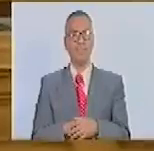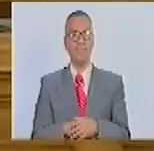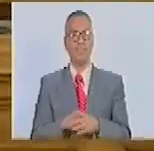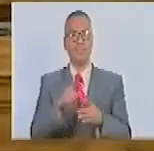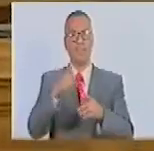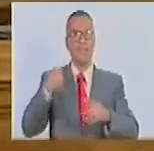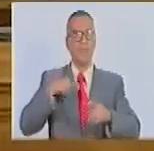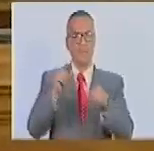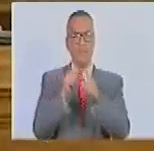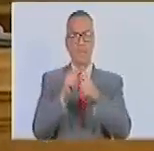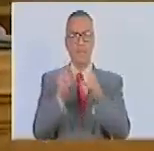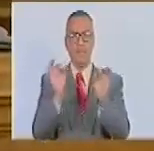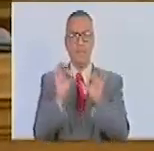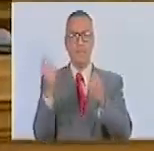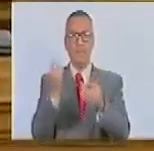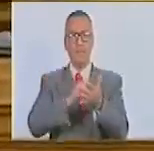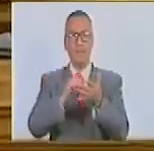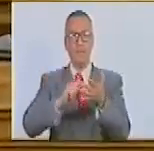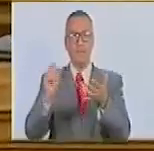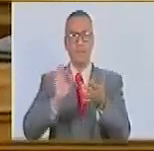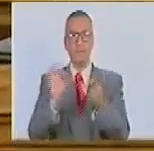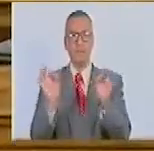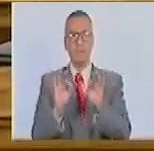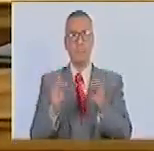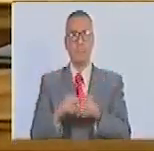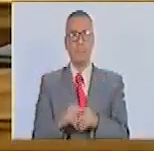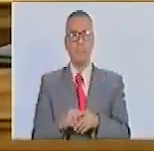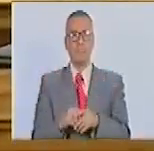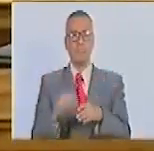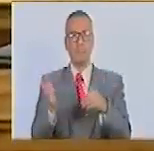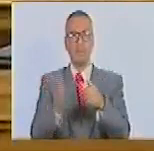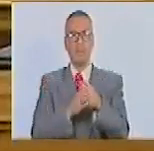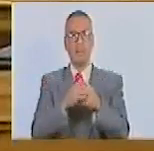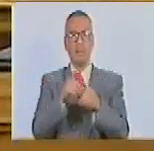¿Tenemos a nadie más anotando derecho a palabra? ¿Se va a